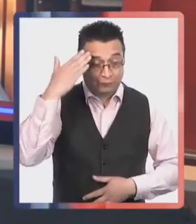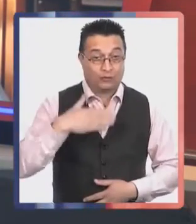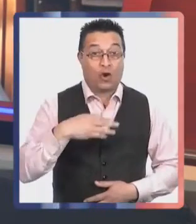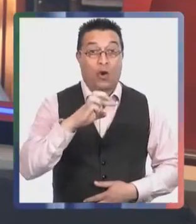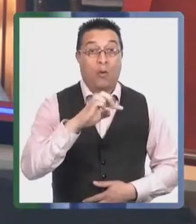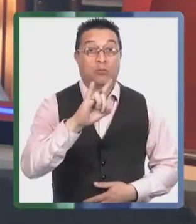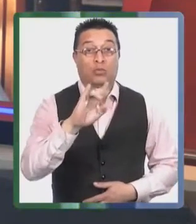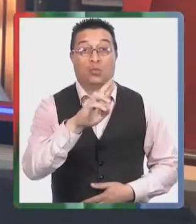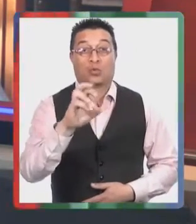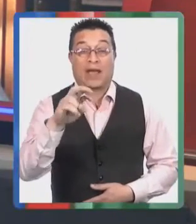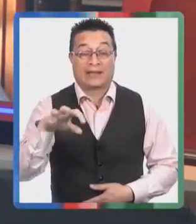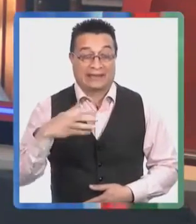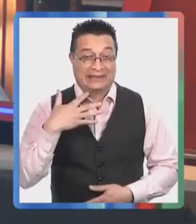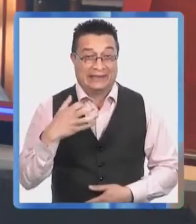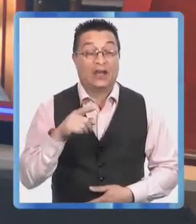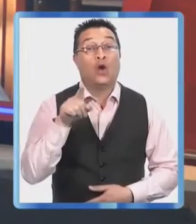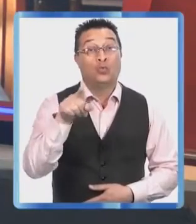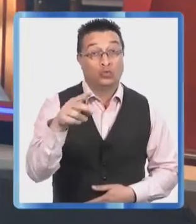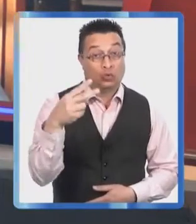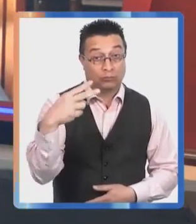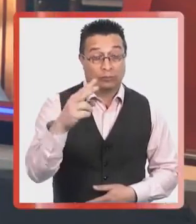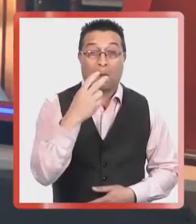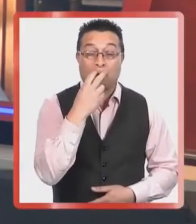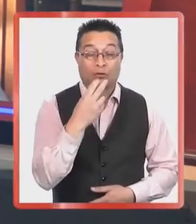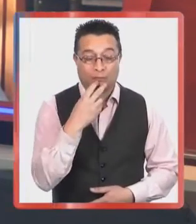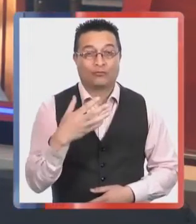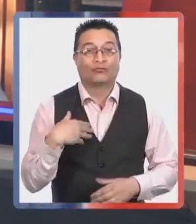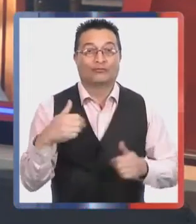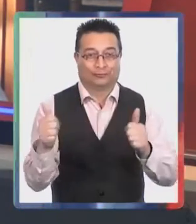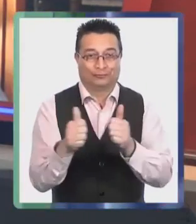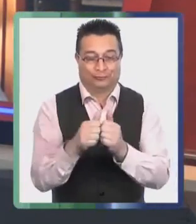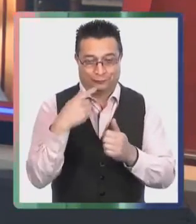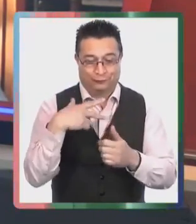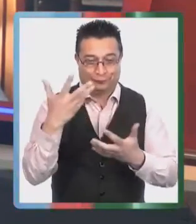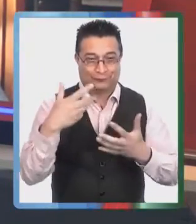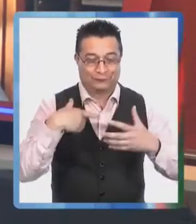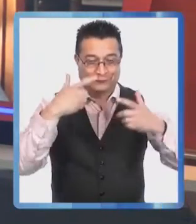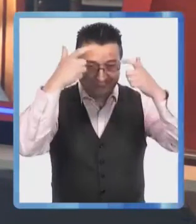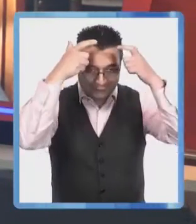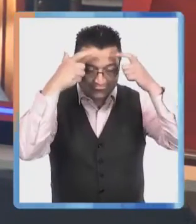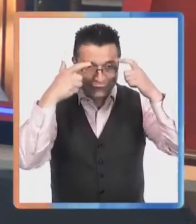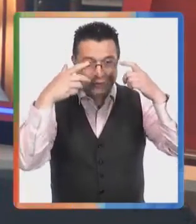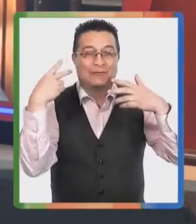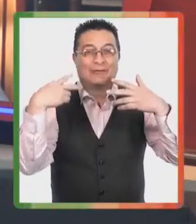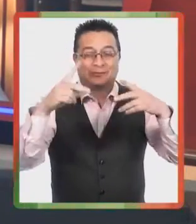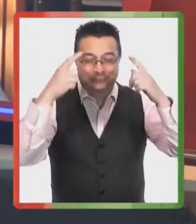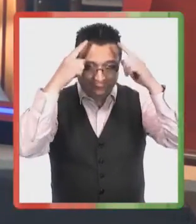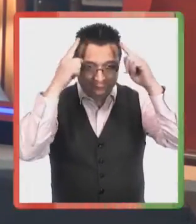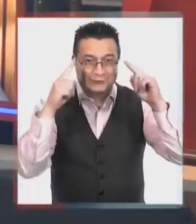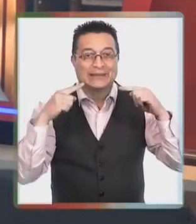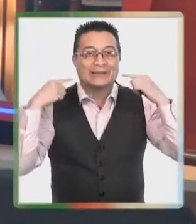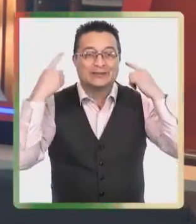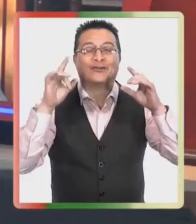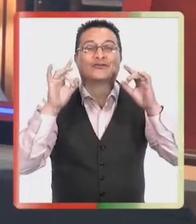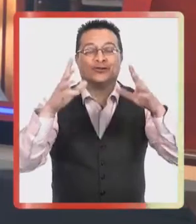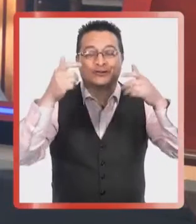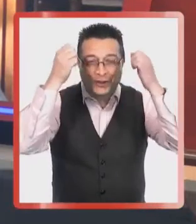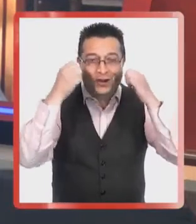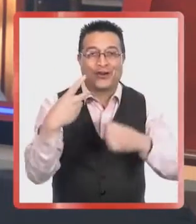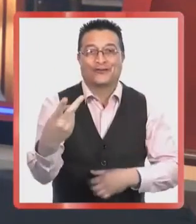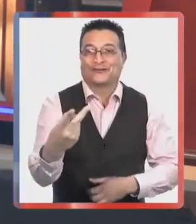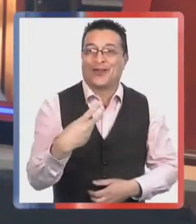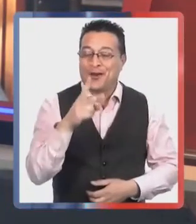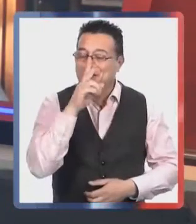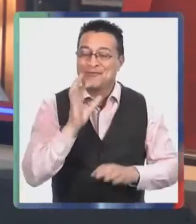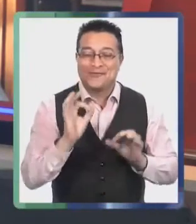Recuerde, yo soy de Purranque, usted de Puerto Montt, así que imagínese usted, nos viene ahí el gorro chilote, a ambos nos viene el gorro chilote.